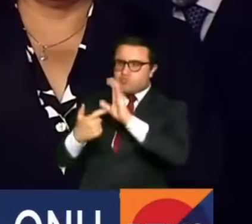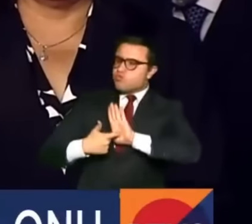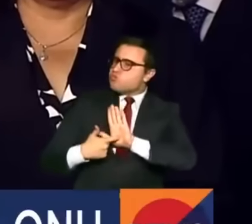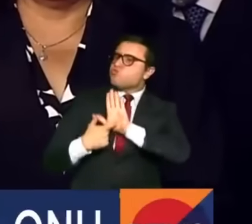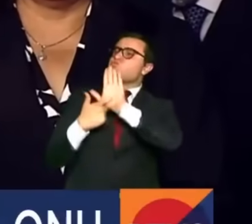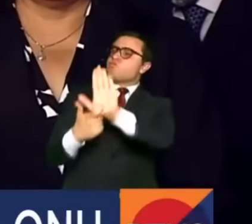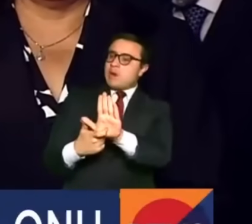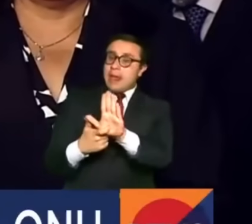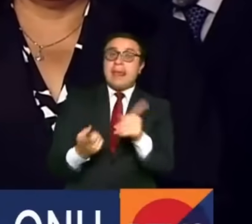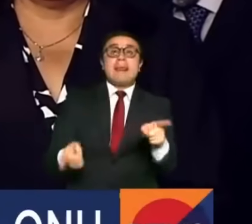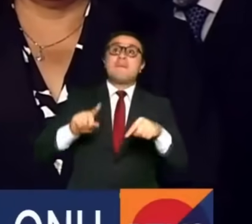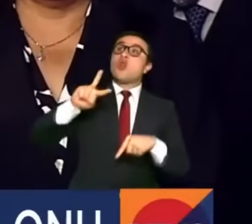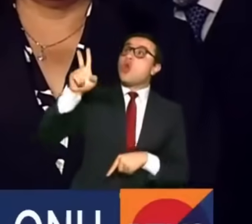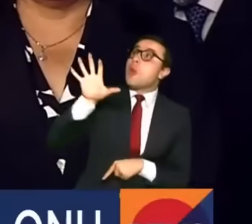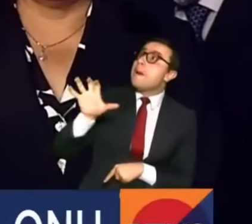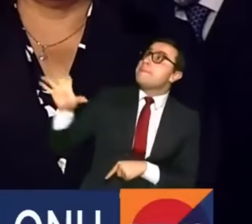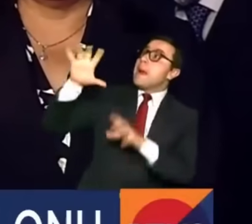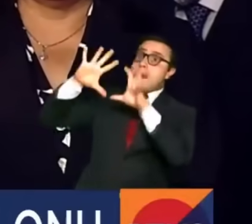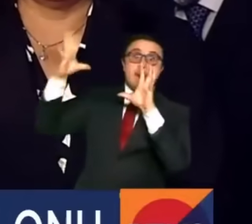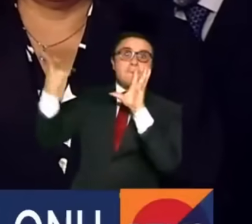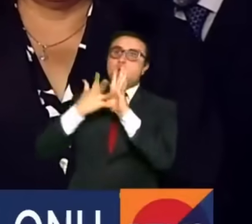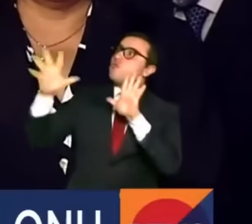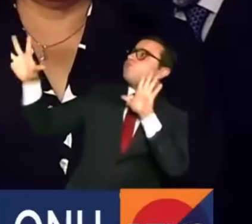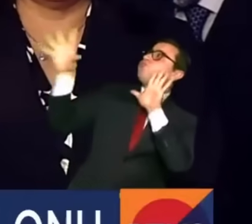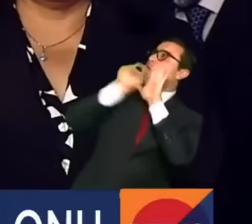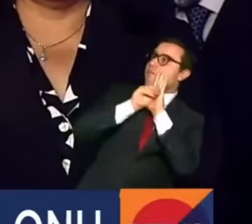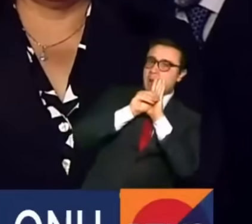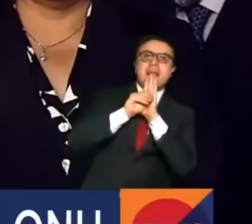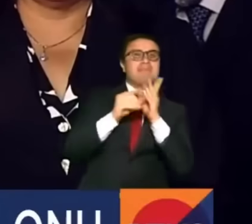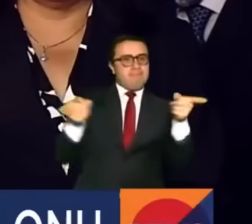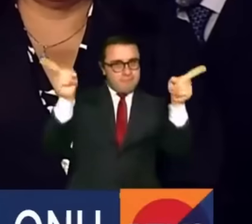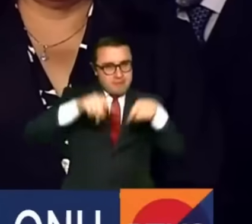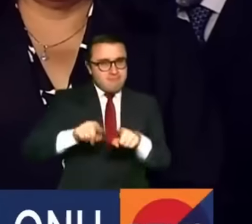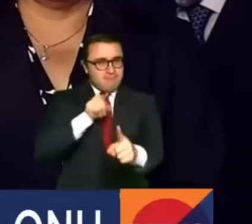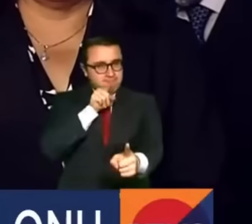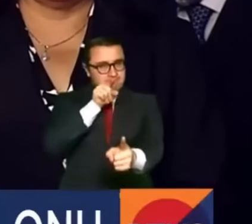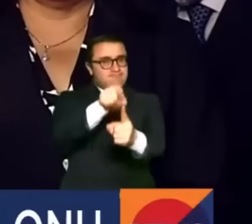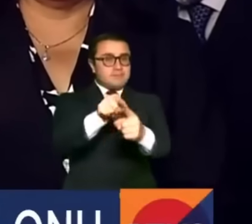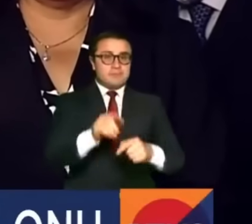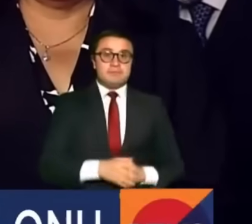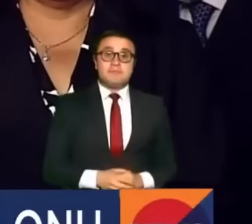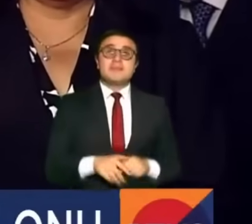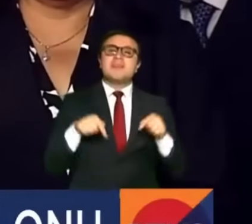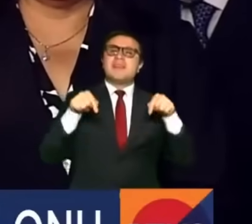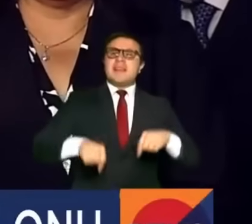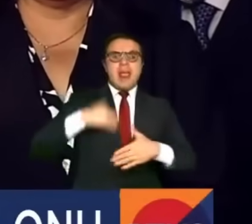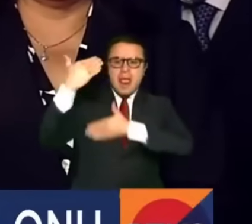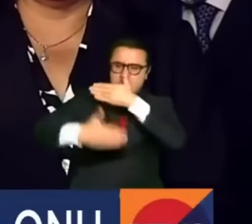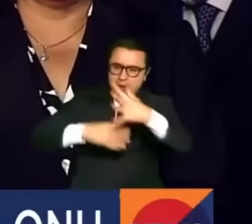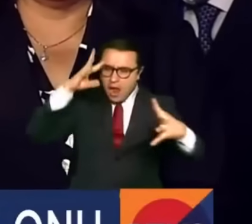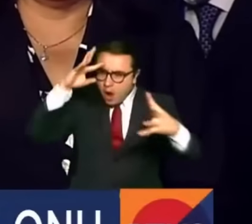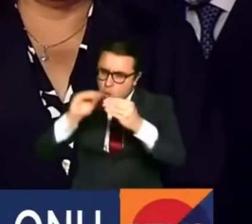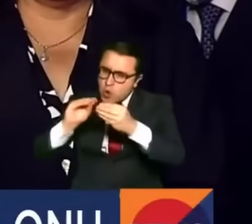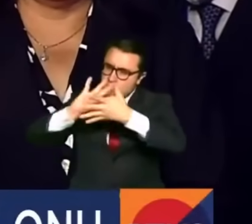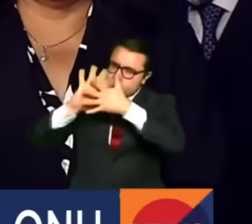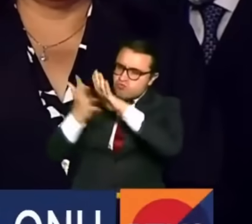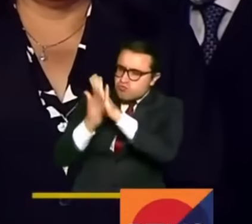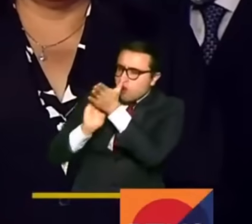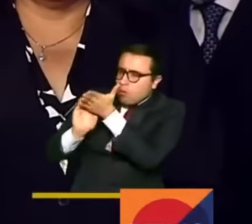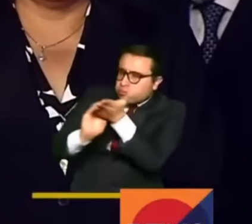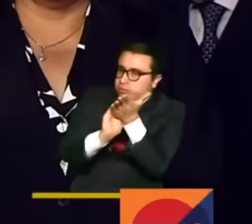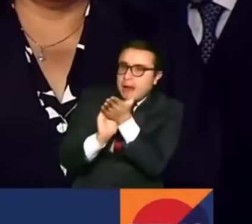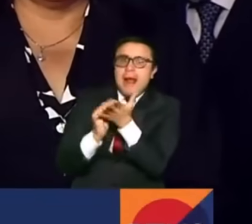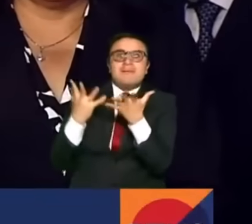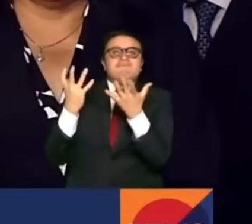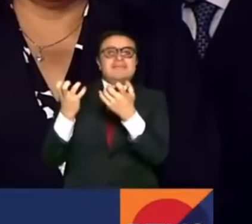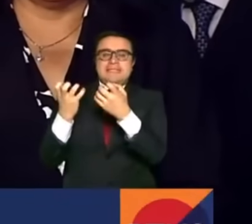seguir el ejemplo de otros países del mundo. Este proceso de paz busca la paz como la base y